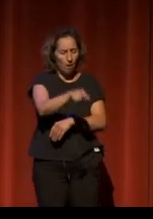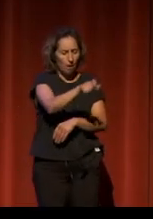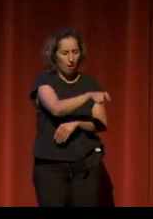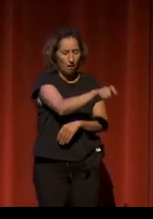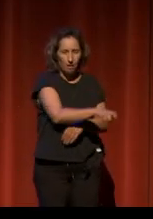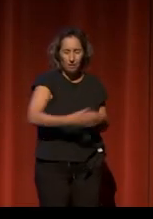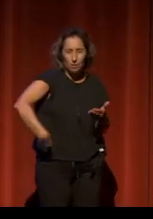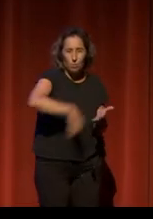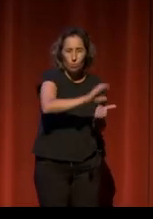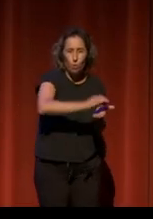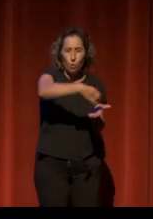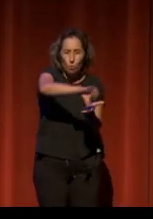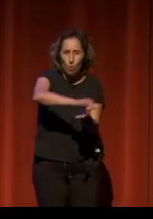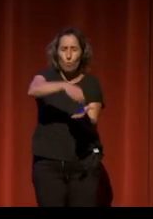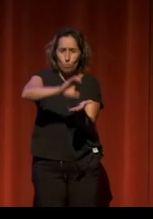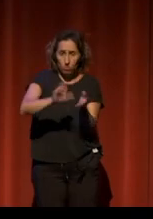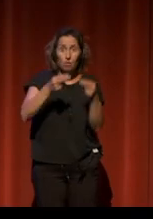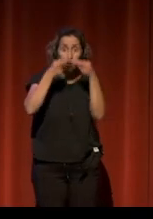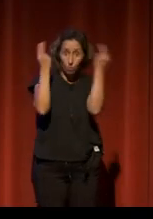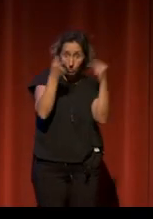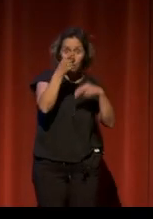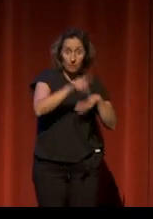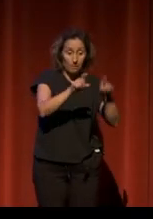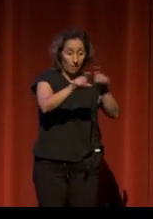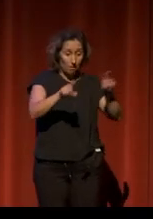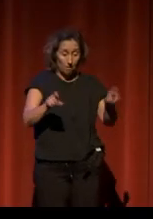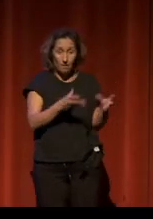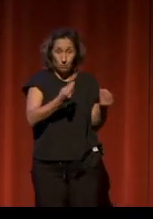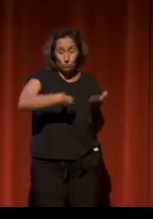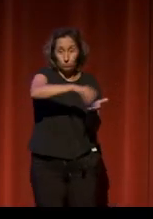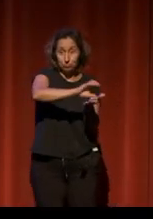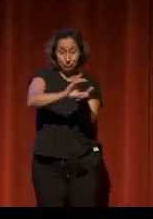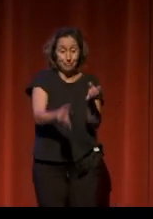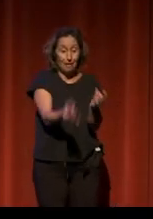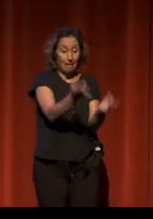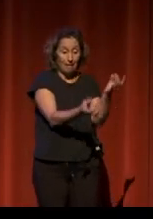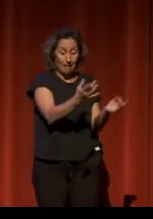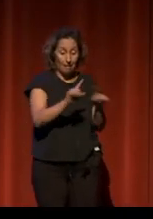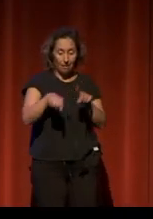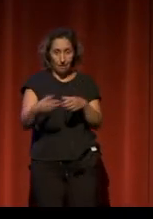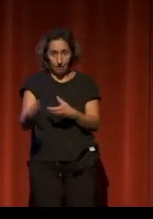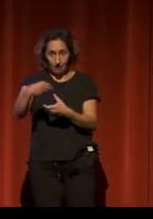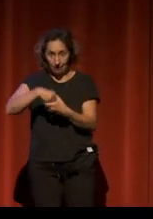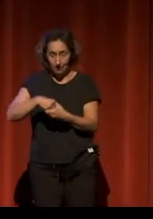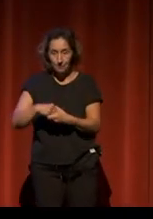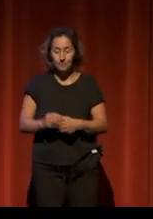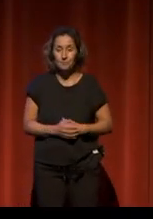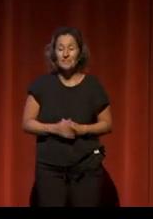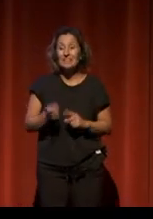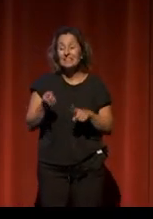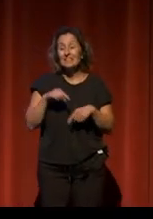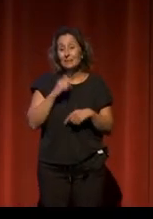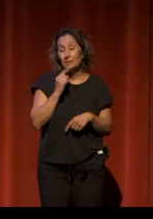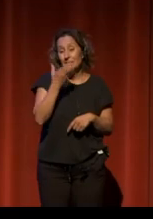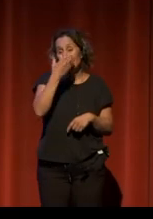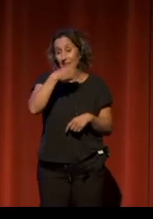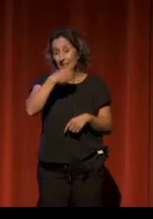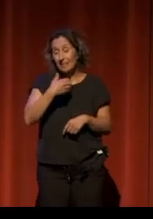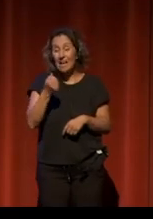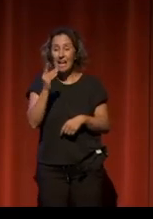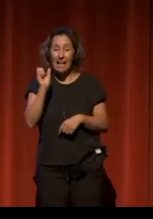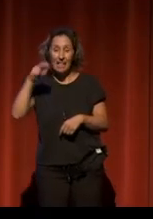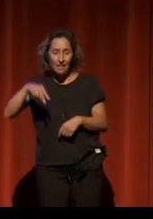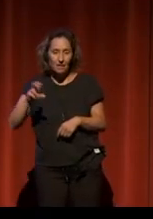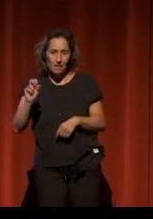mucha inversión No también inversión pública y pongo Eh completando mi etología de las Manzanas el caso de Adán y de